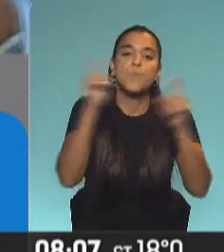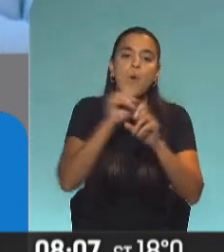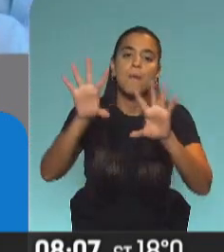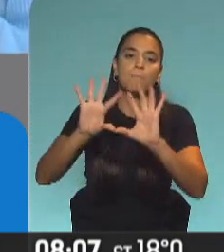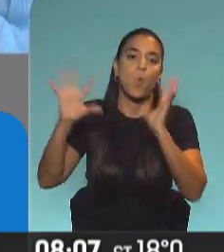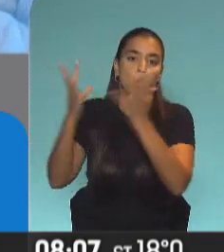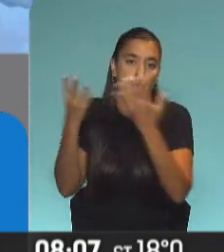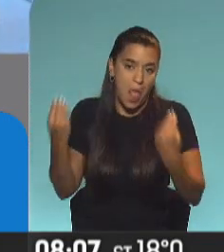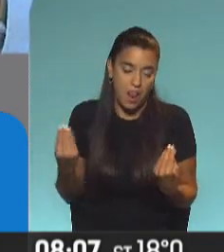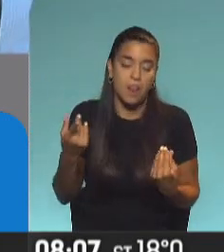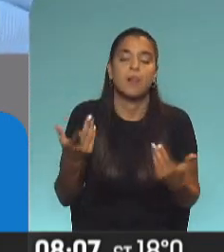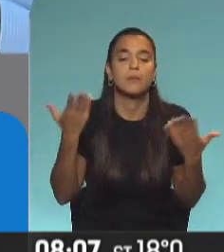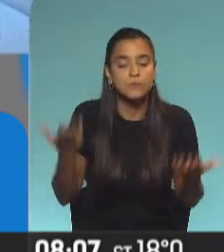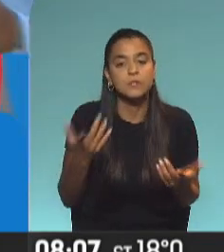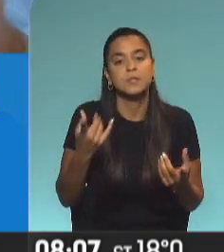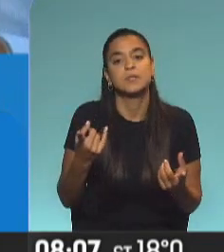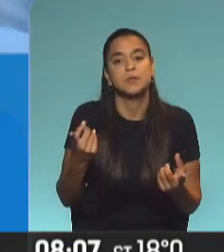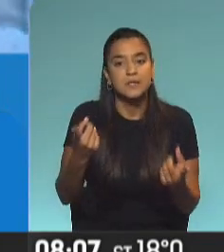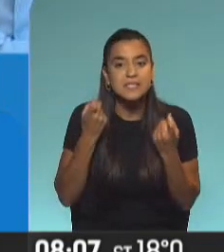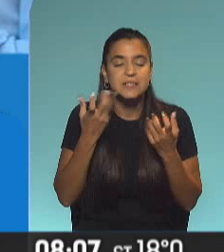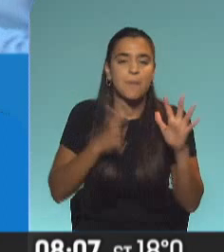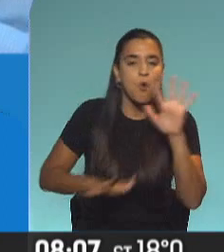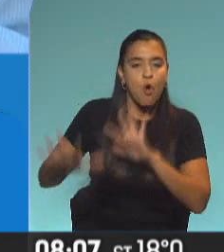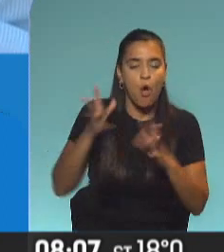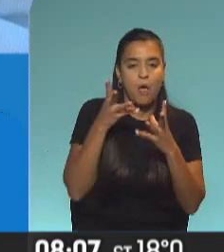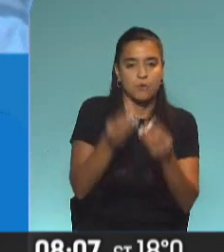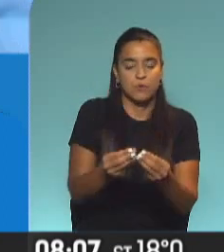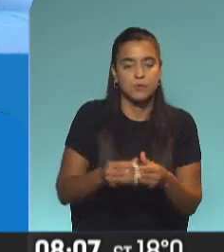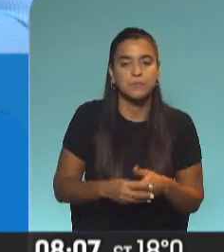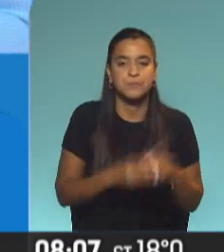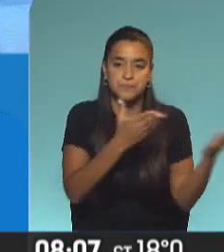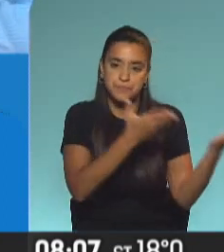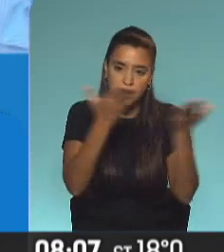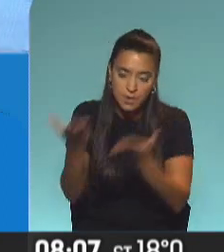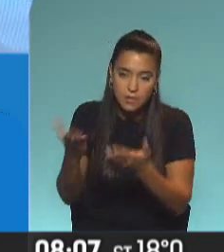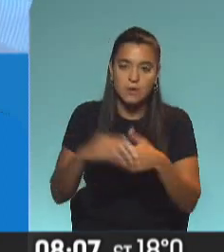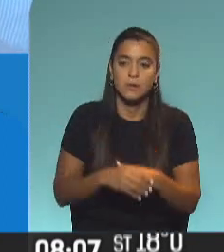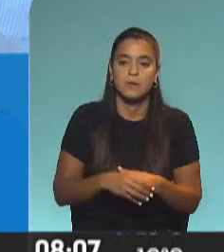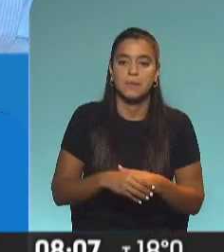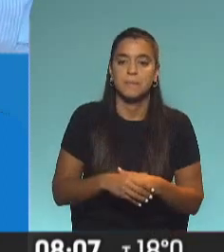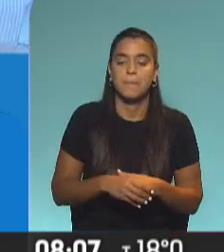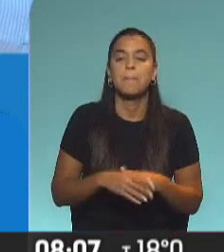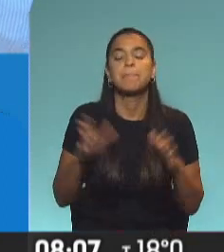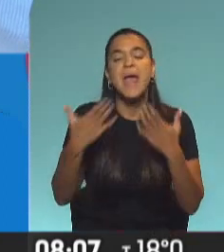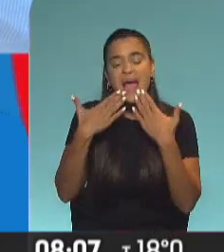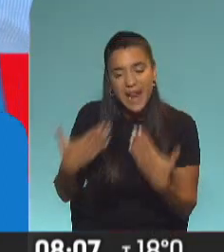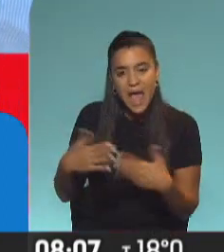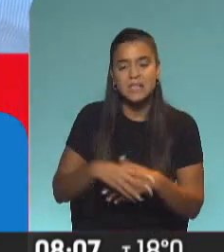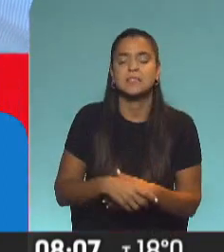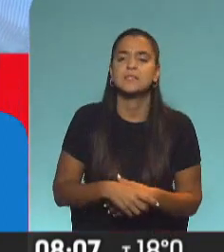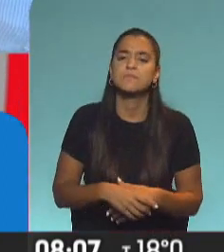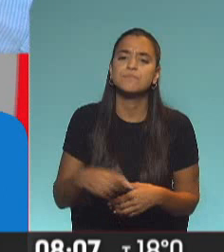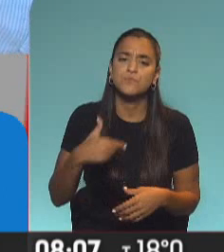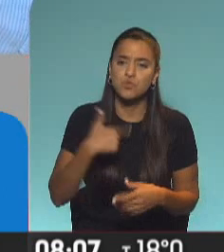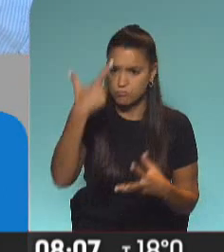mundial, con lo cual es definitivo la necesidad de cooperación. Así Alejandro, Silvia, Jorge Cuarleri los escucha. Gracias, doctor. Le agradecemos.